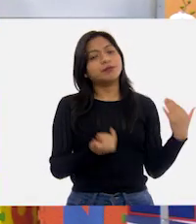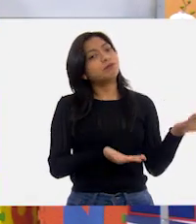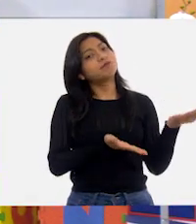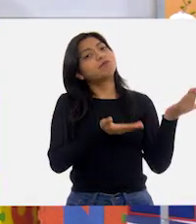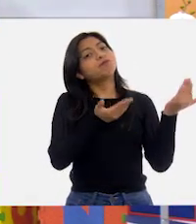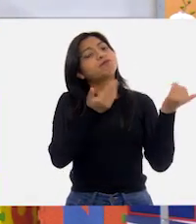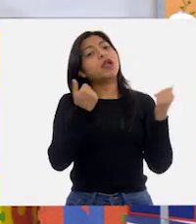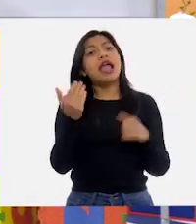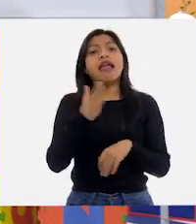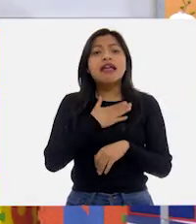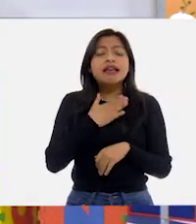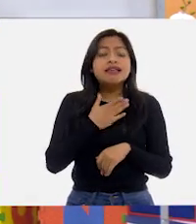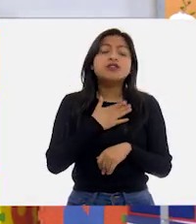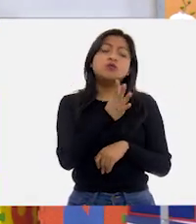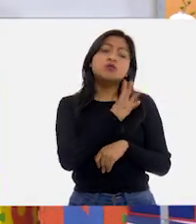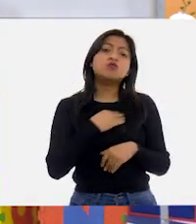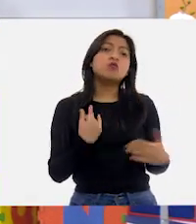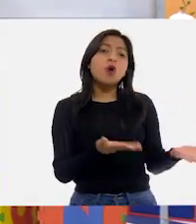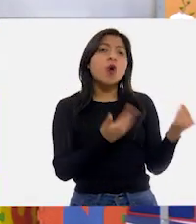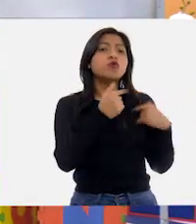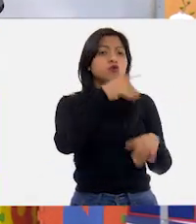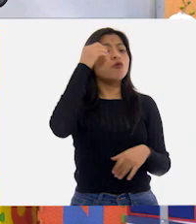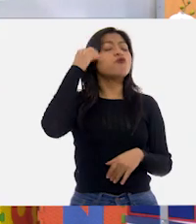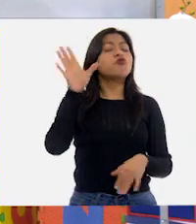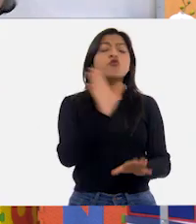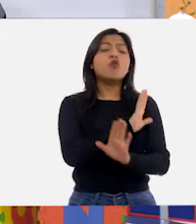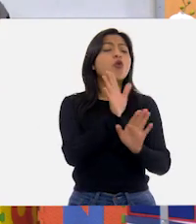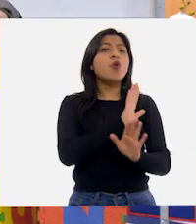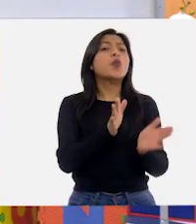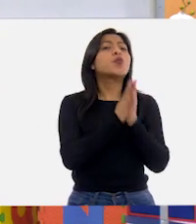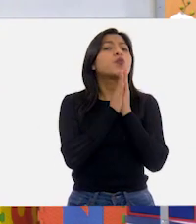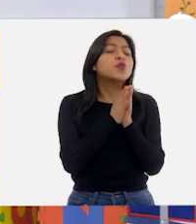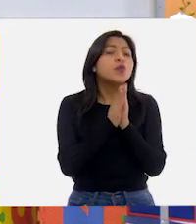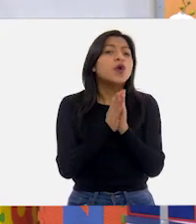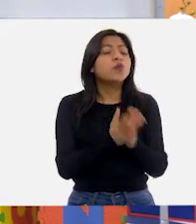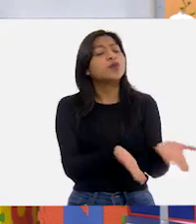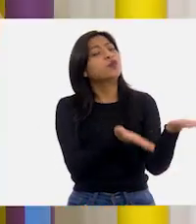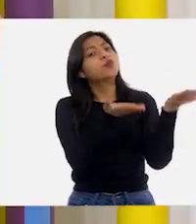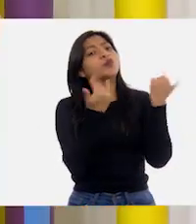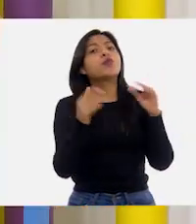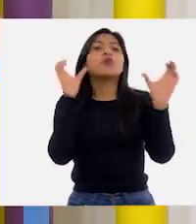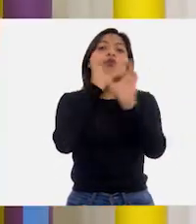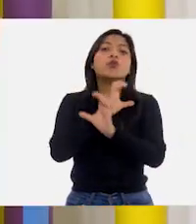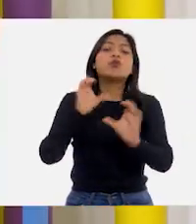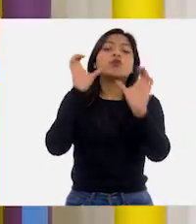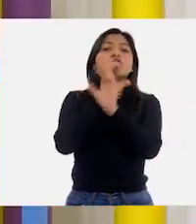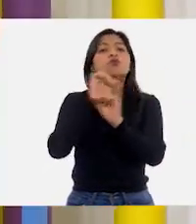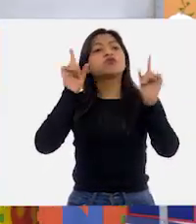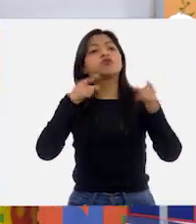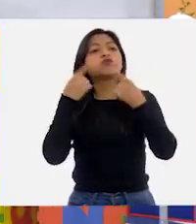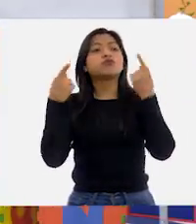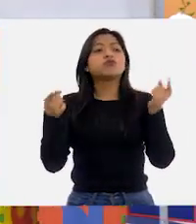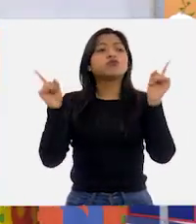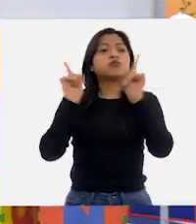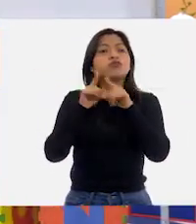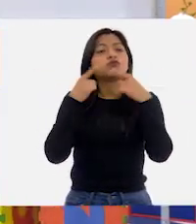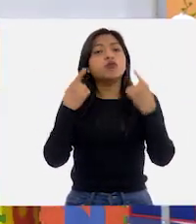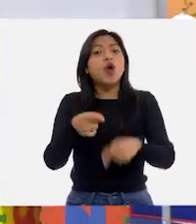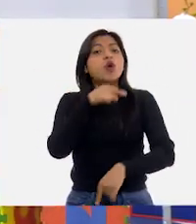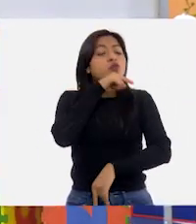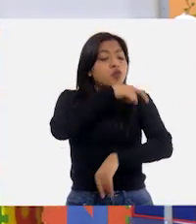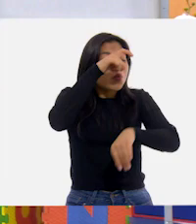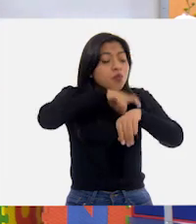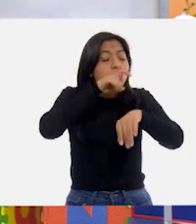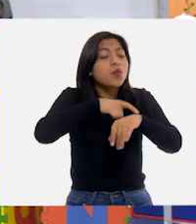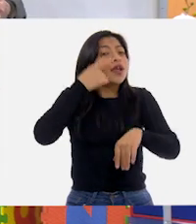Levántate, mijita, ya no seas floja, por favorcito. Que no ves que ya es